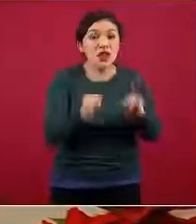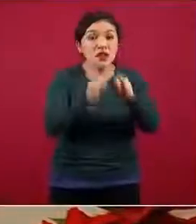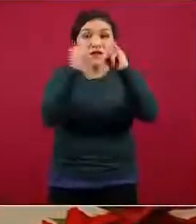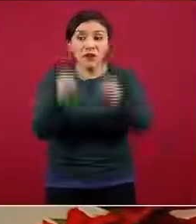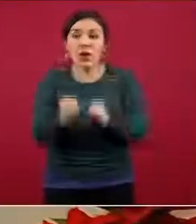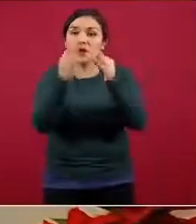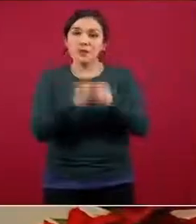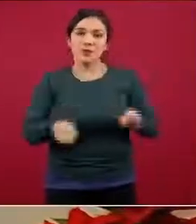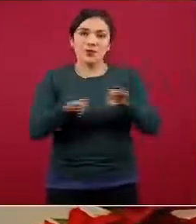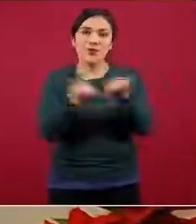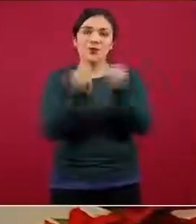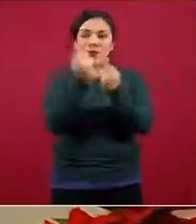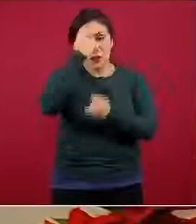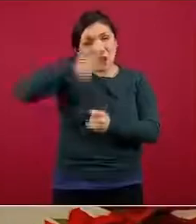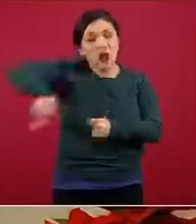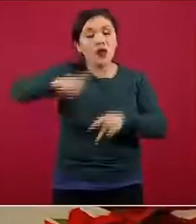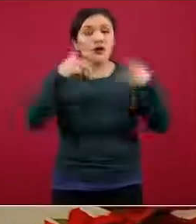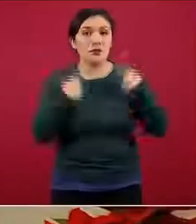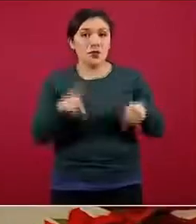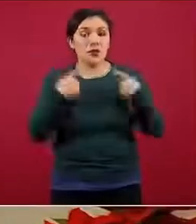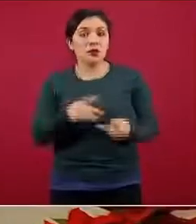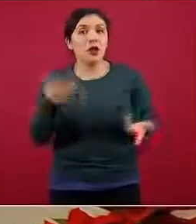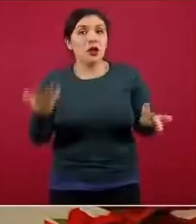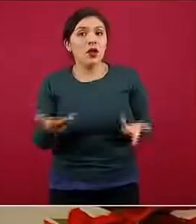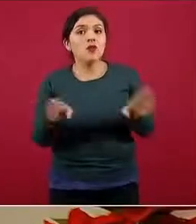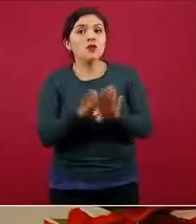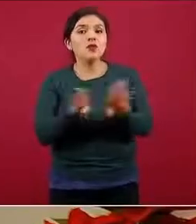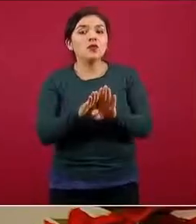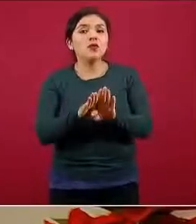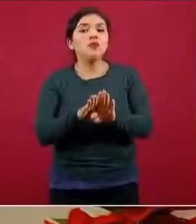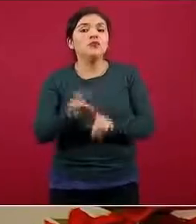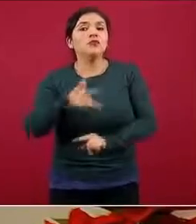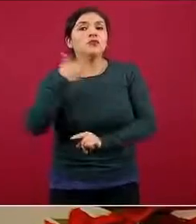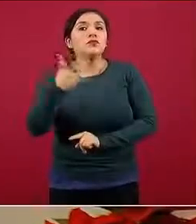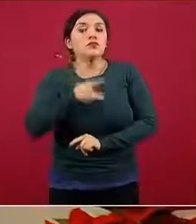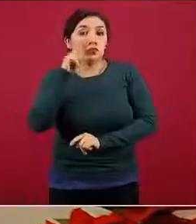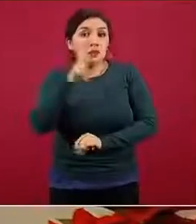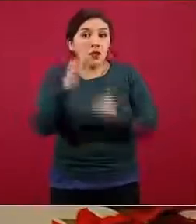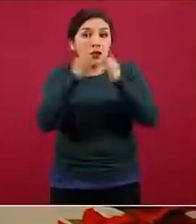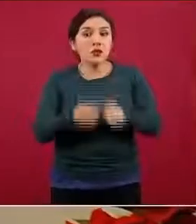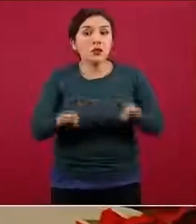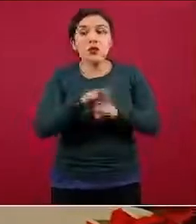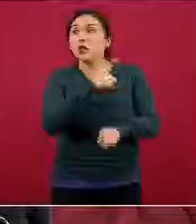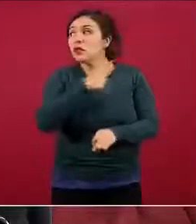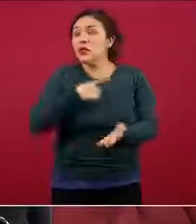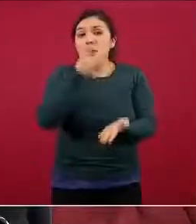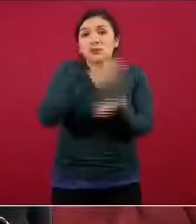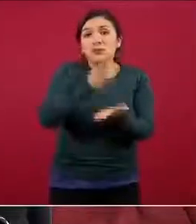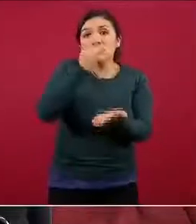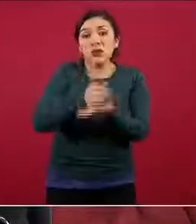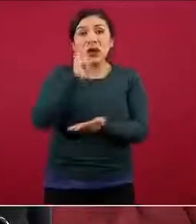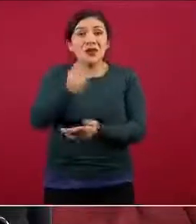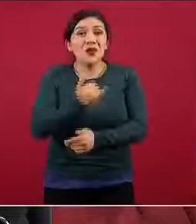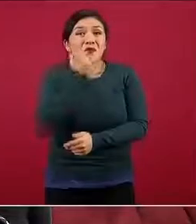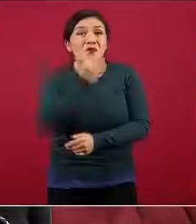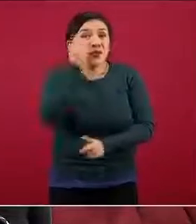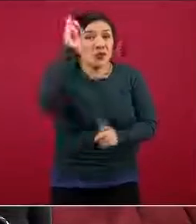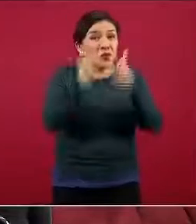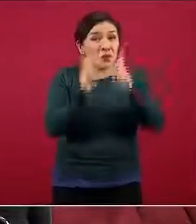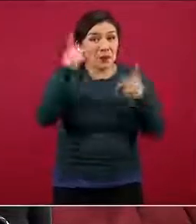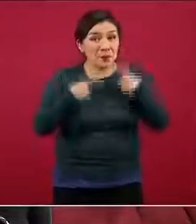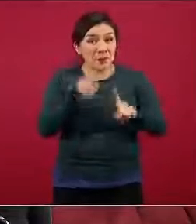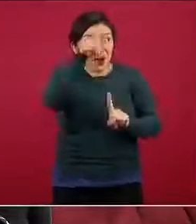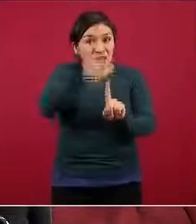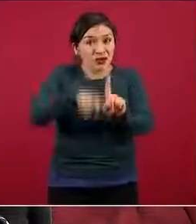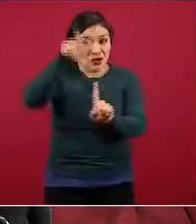muy importante también para la población la importancia de identificar que el caso sospechoso,